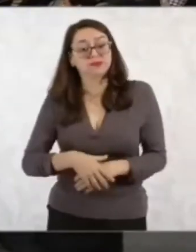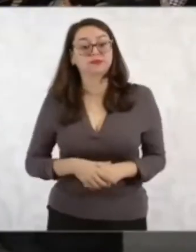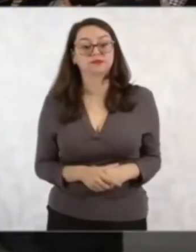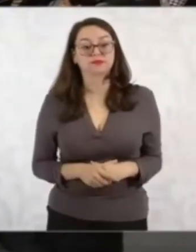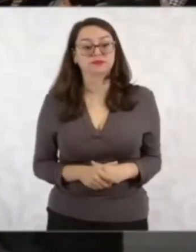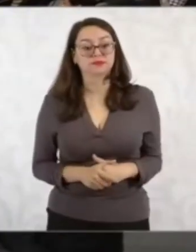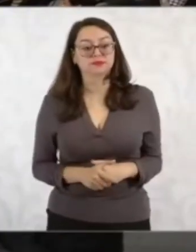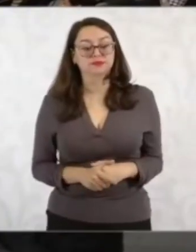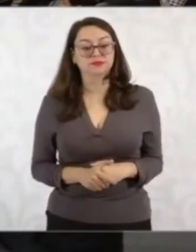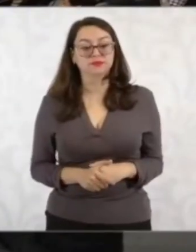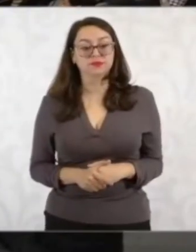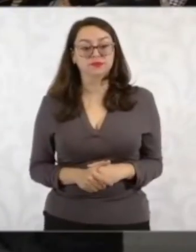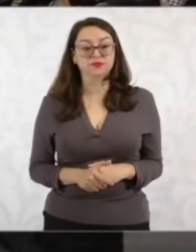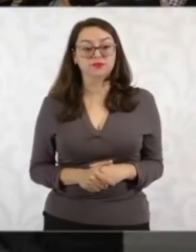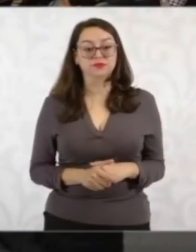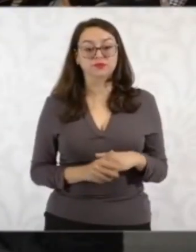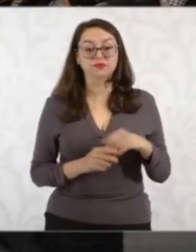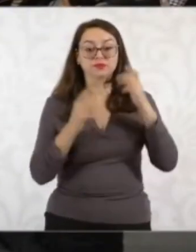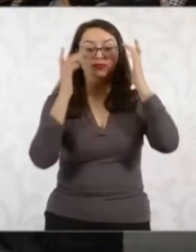Ah, no, ya era otro tema.